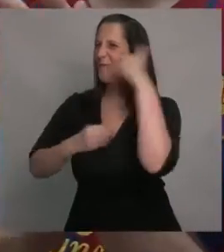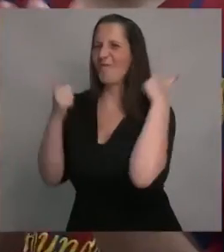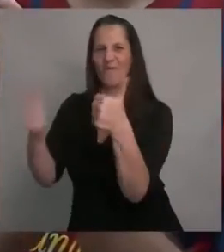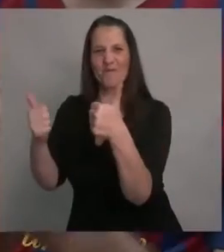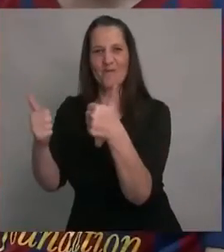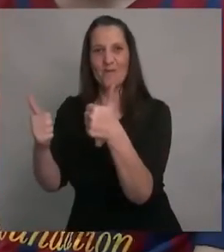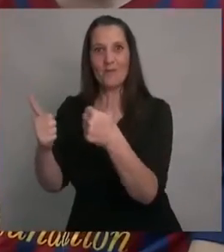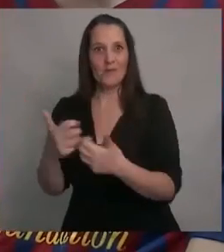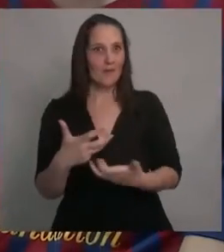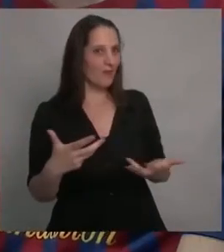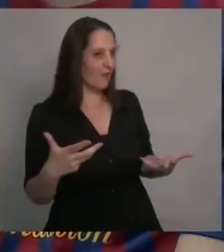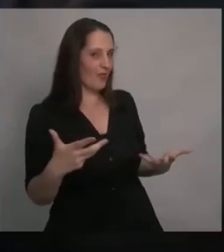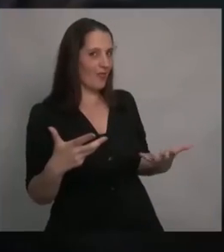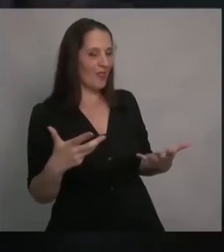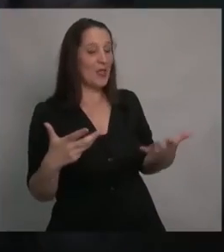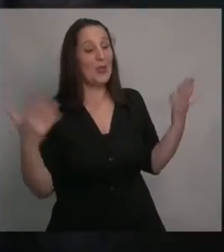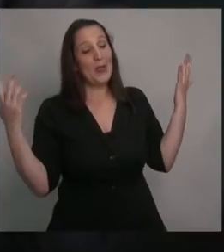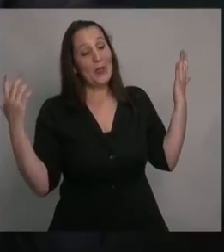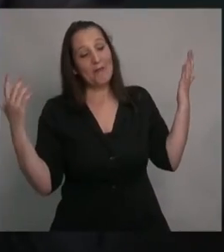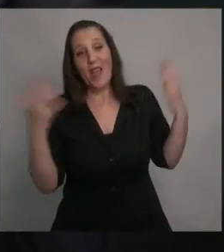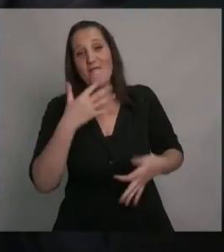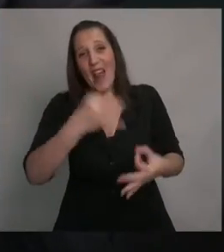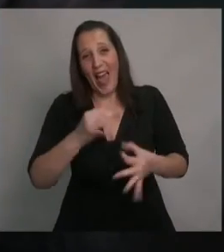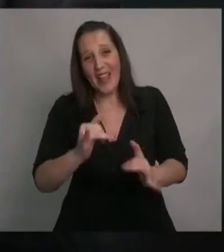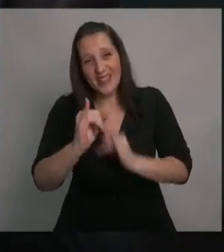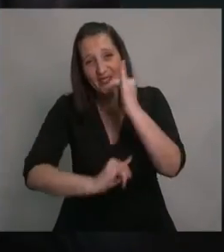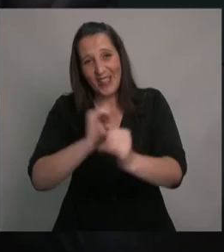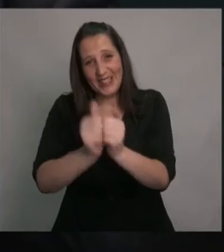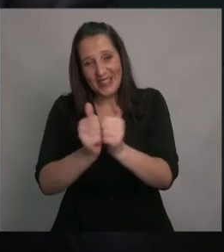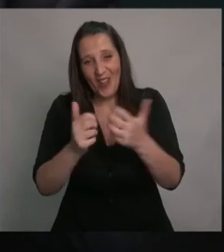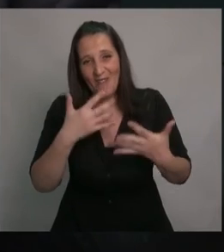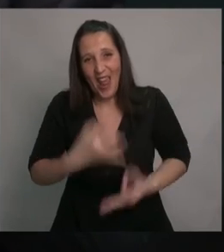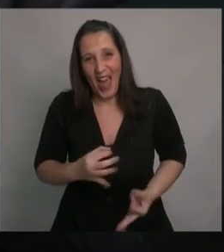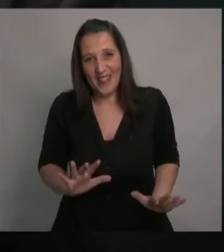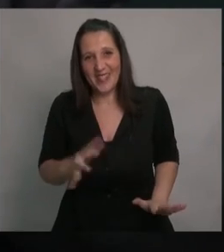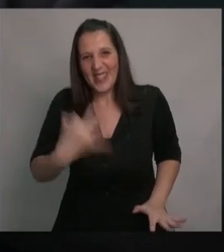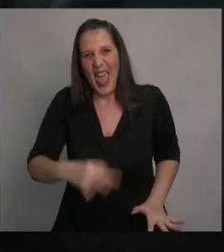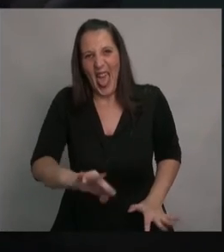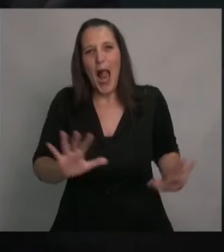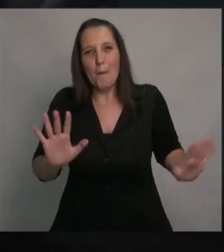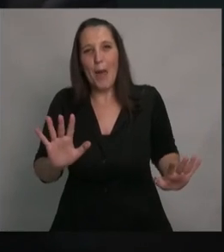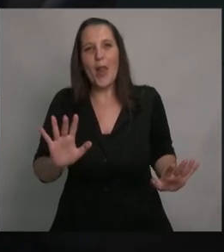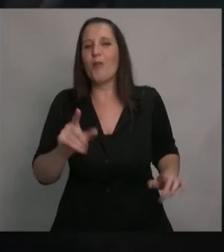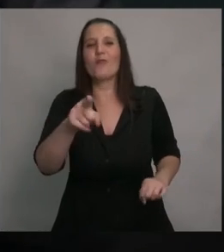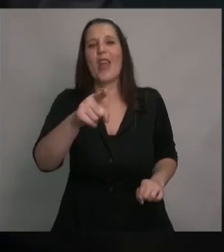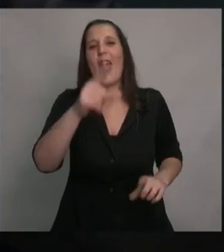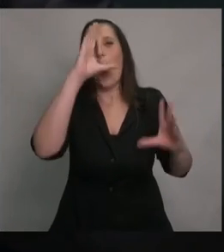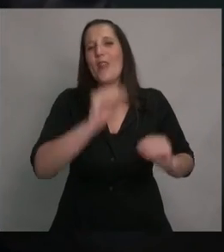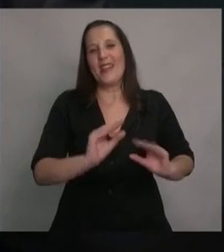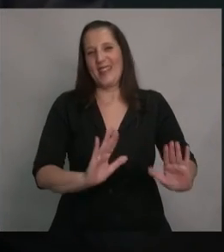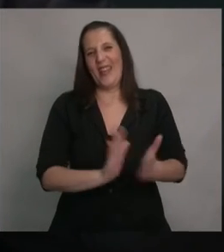Pero, la verdad, bueno, esto es así, es real. Pero lo más importante, olviden todo esto.